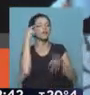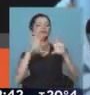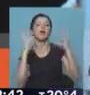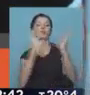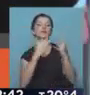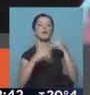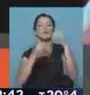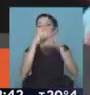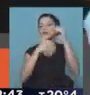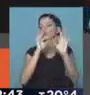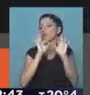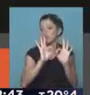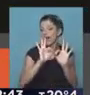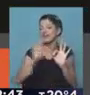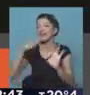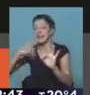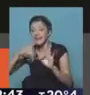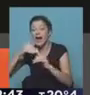desarrollo, que creo que se hizo de manera,